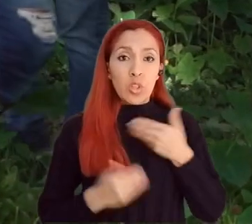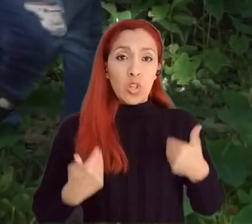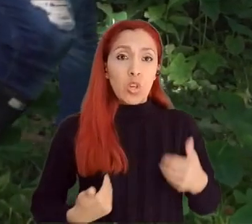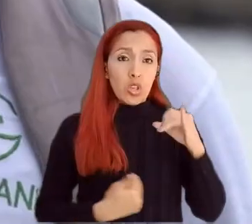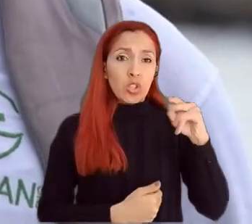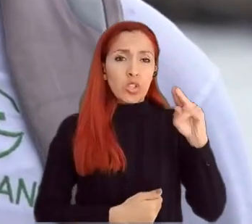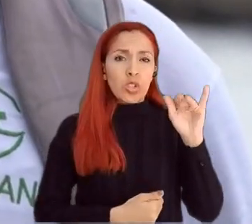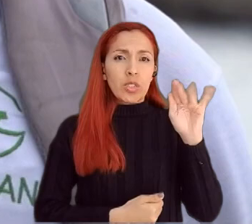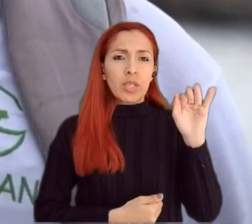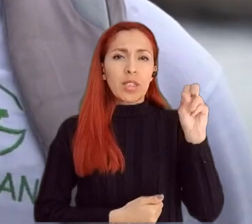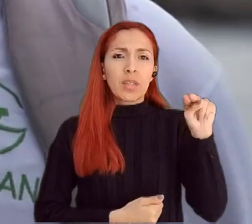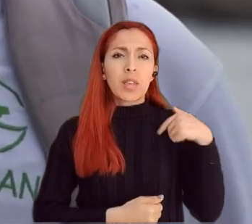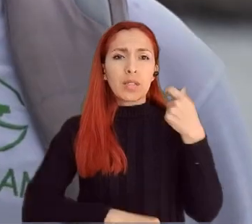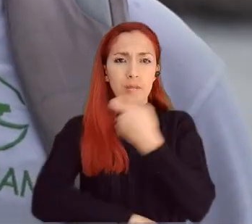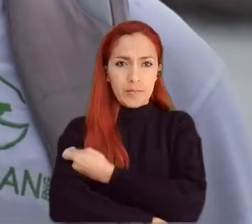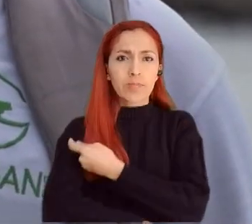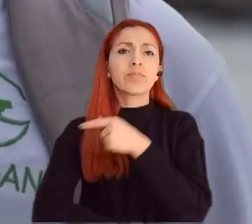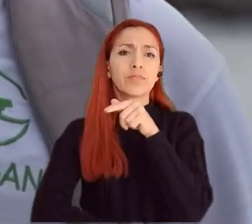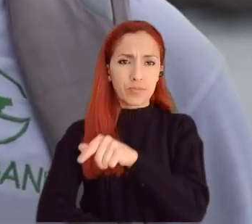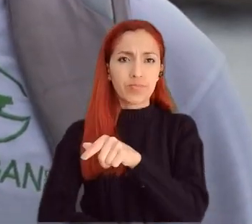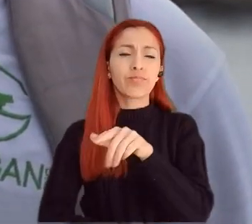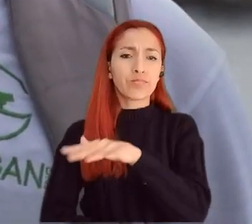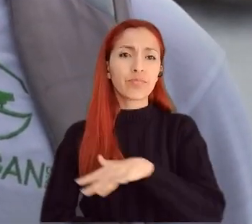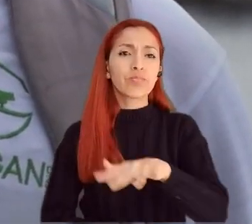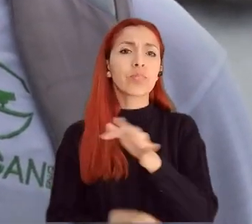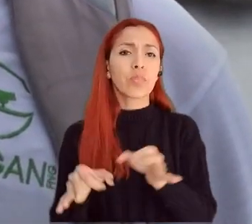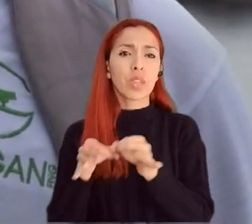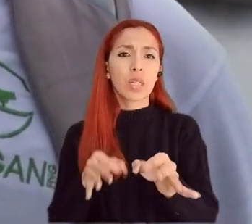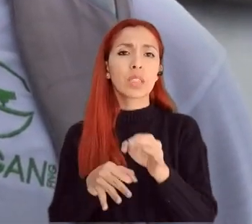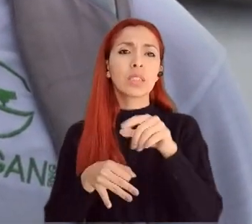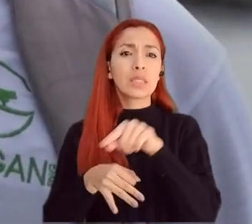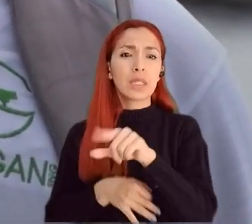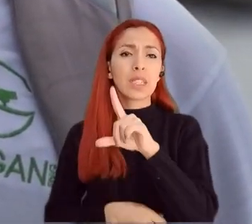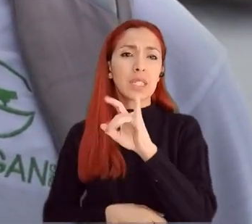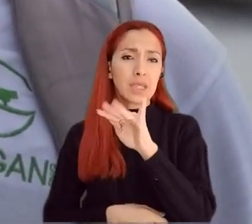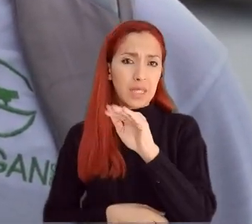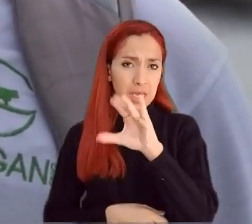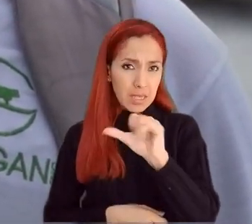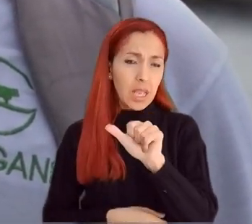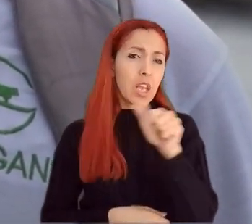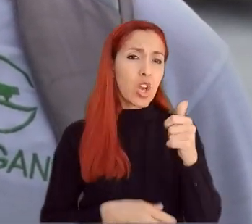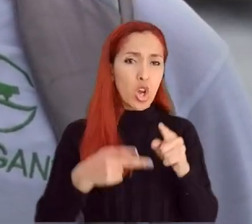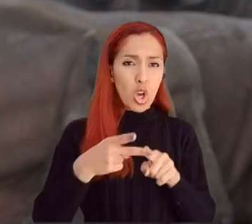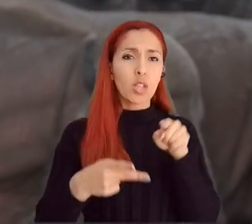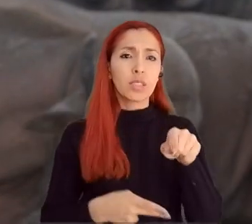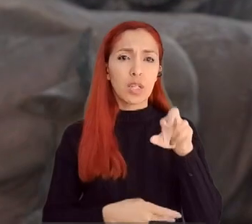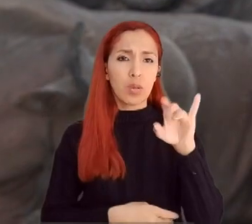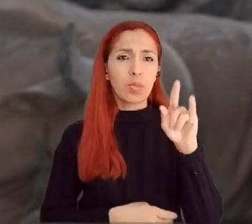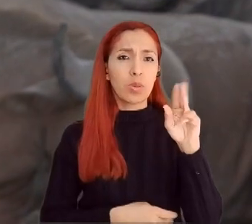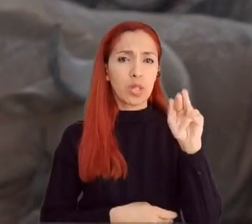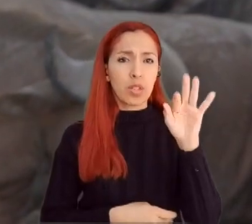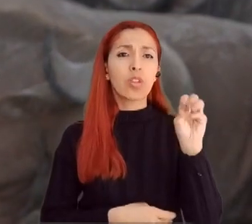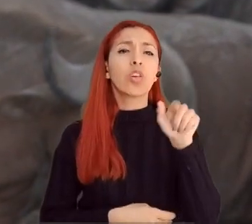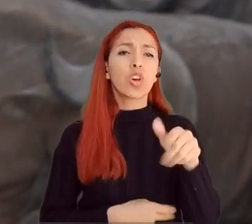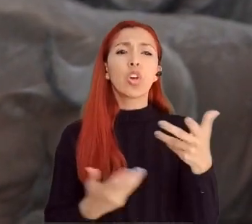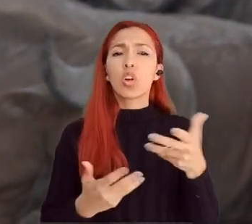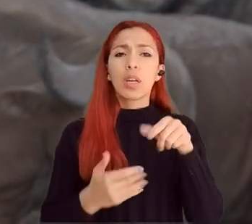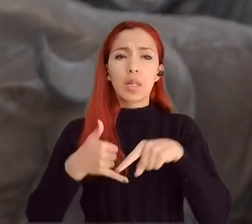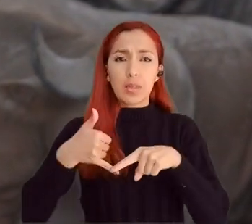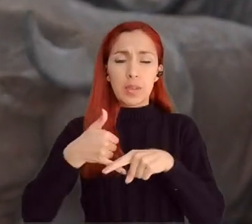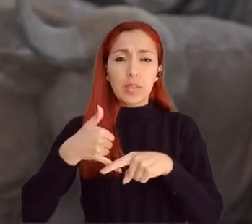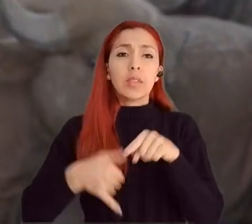Yo soy Jonathan Vergara, soy el vacunador de FEGAM para los municipios de Leticia y Puerto Nariño en el Amazonas. Iniciamos abriendo el ciclo de